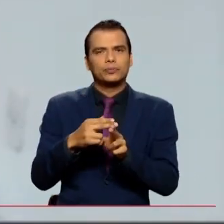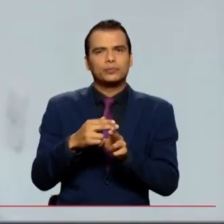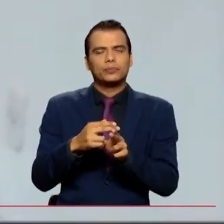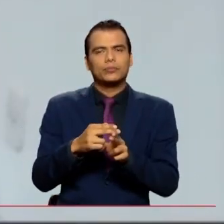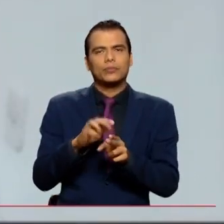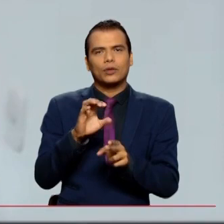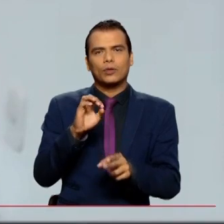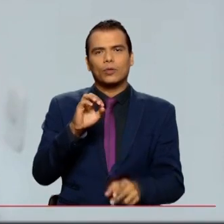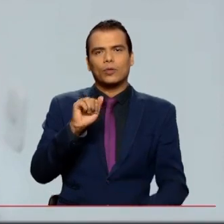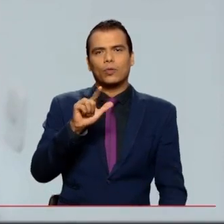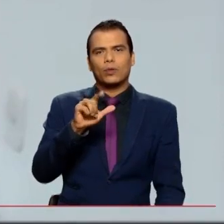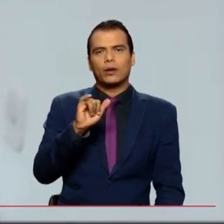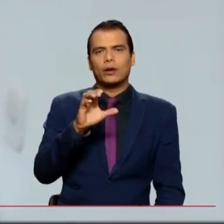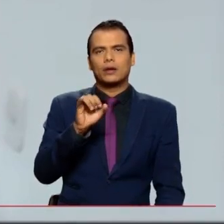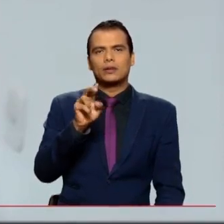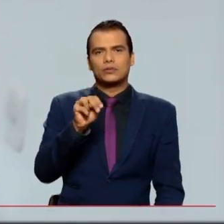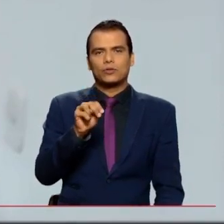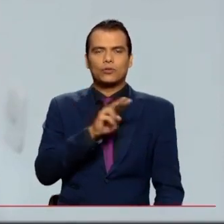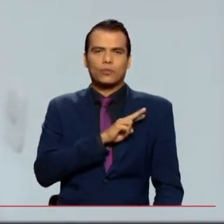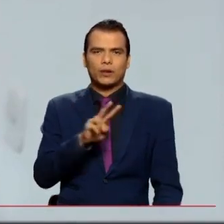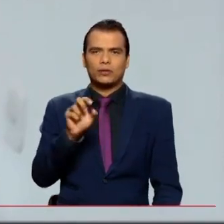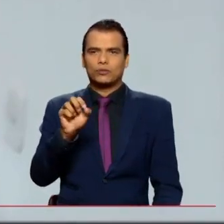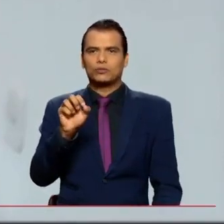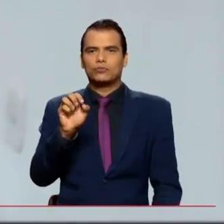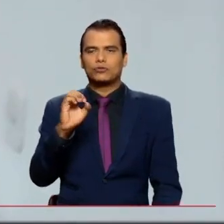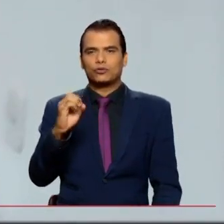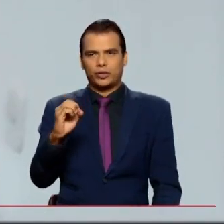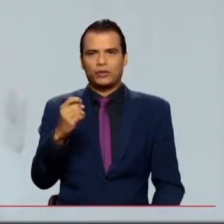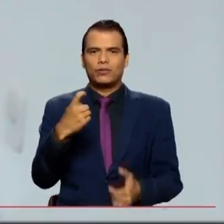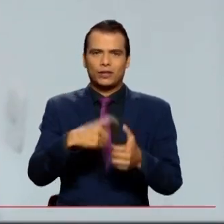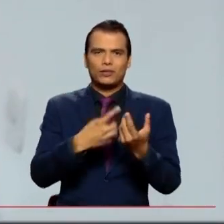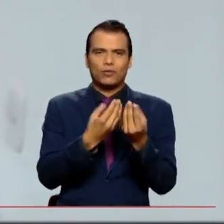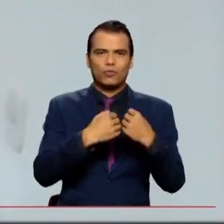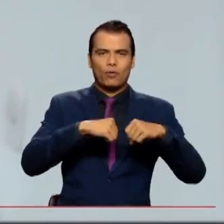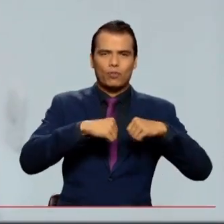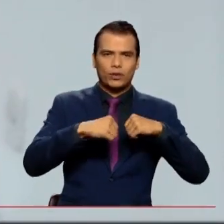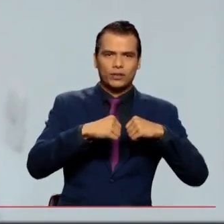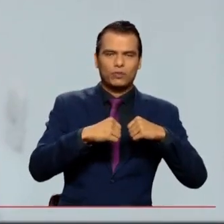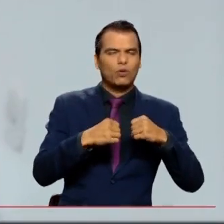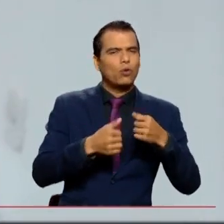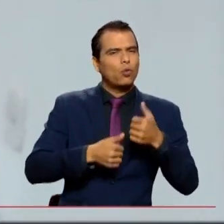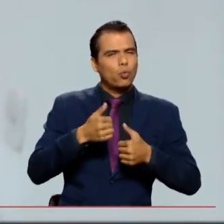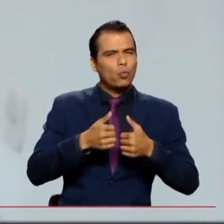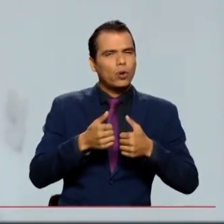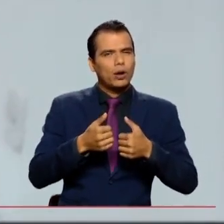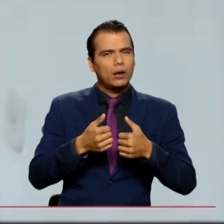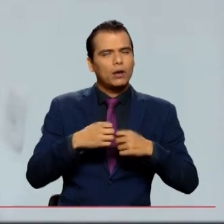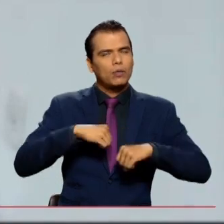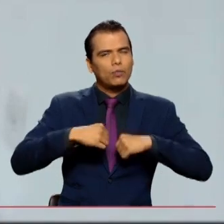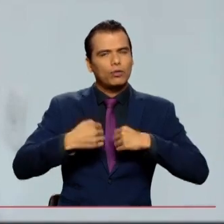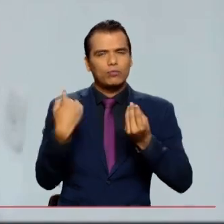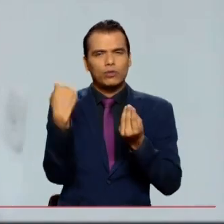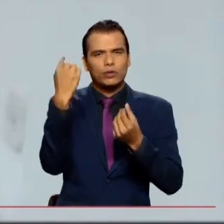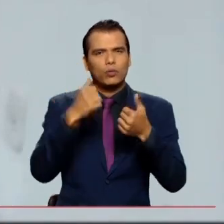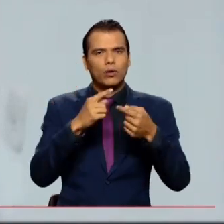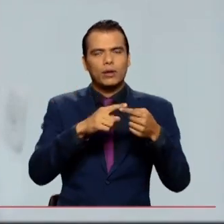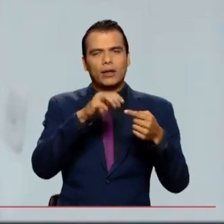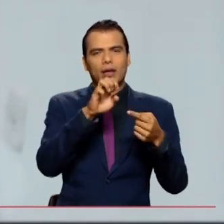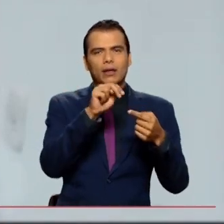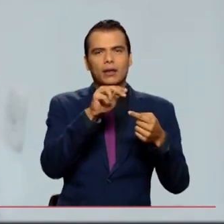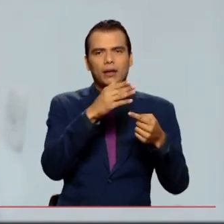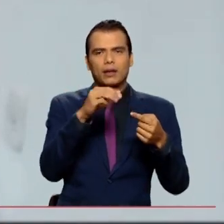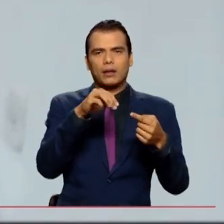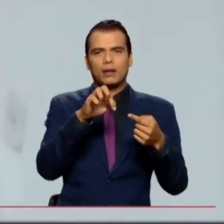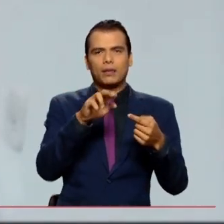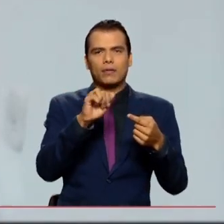Valle 2.0, la cual está integrada por la agrupación política En Marcha, Partido Alianza Verde y Partido Ecologista Colombiano. Contra la